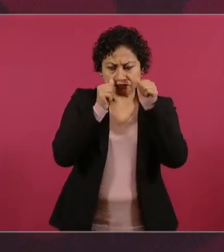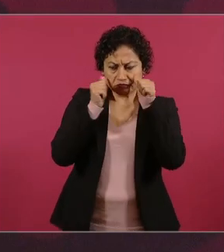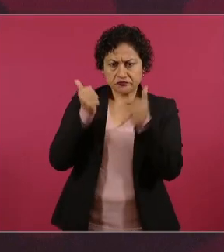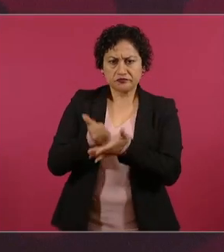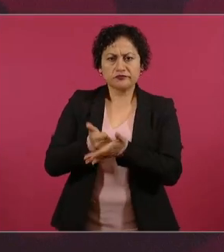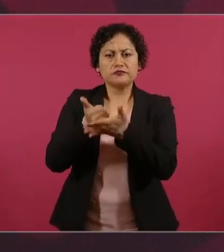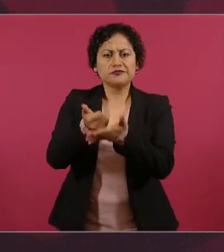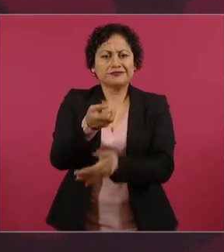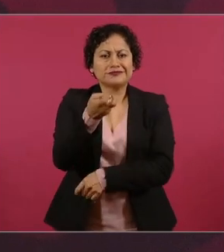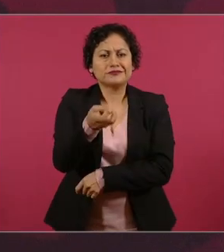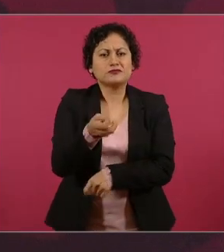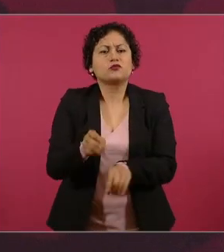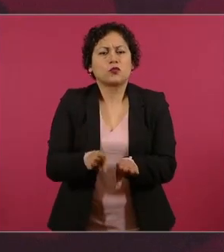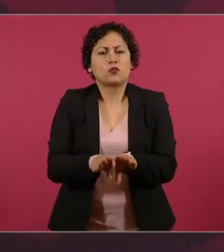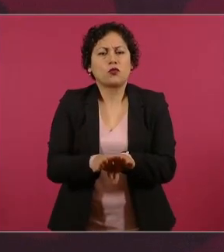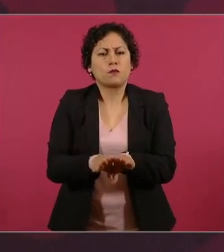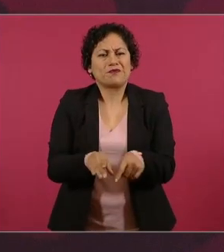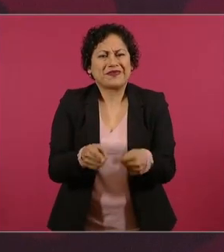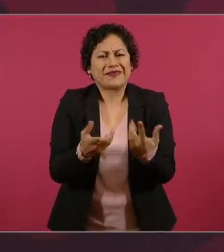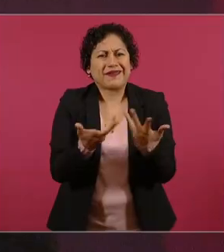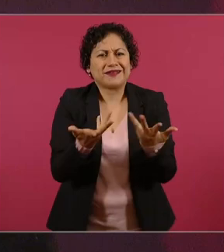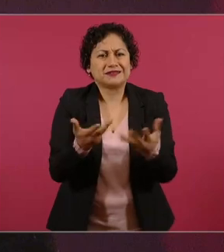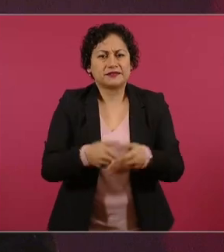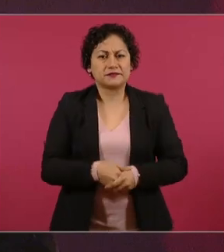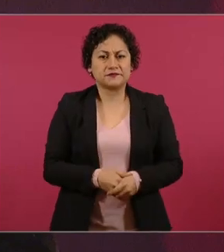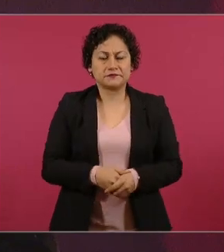Hace poco recordaba yo que desde